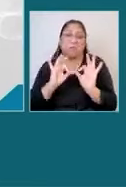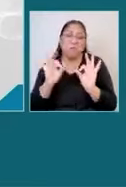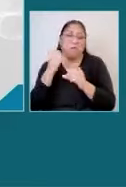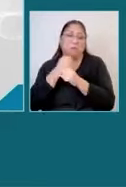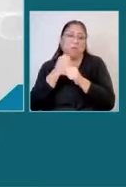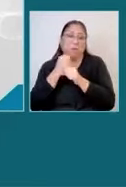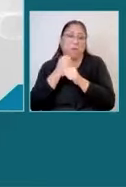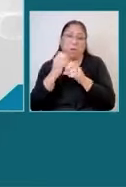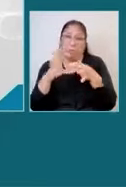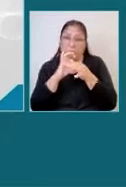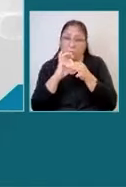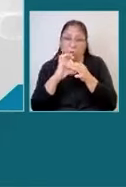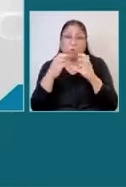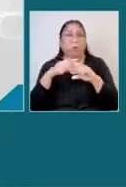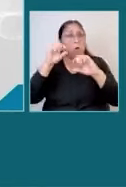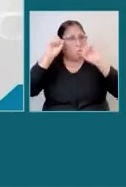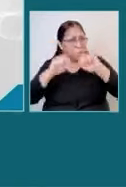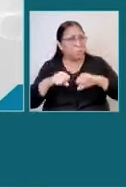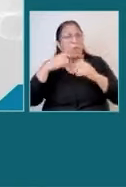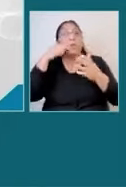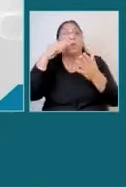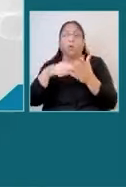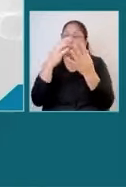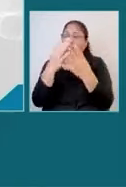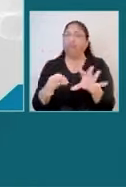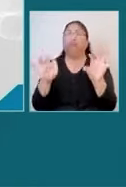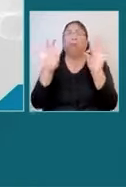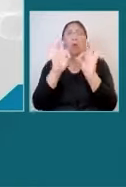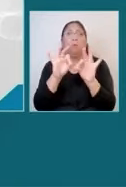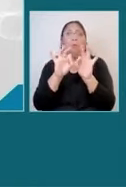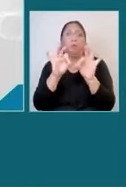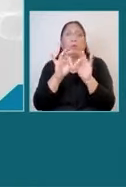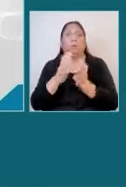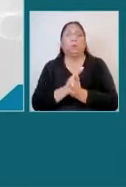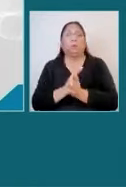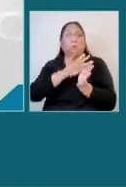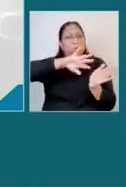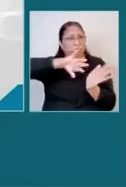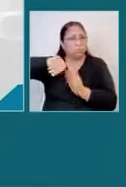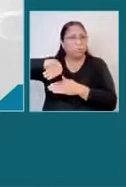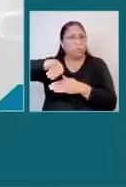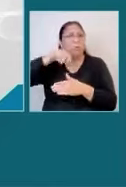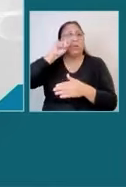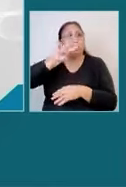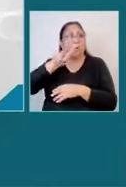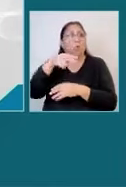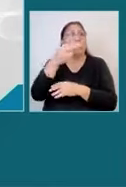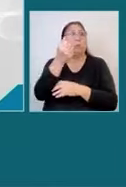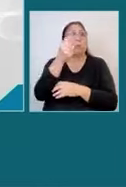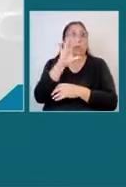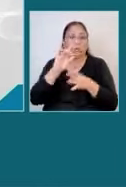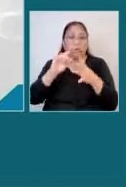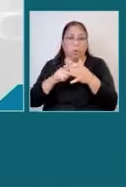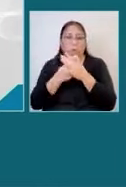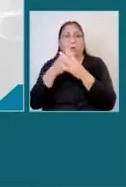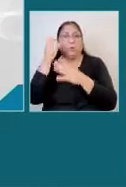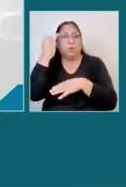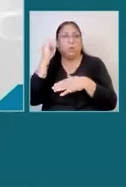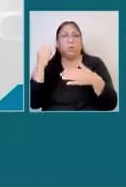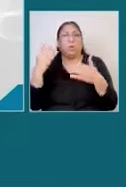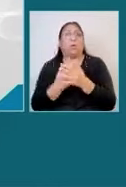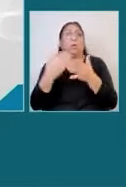que están empezando a trabajar juntos, lo cual es muy importante. Y por otro lado, también desde el 2018 partió la iniciativa